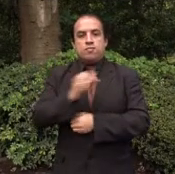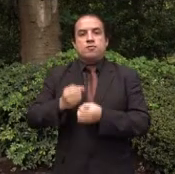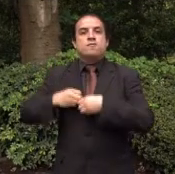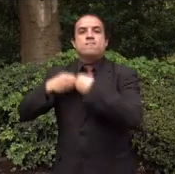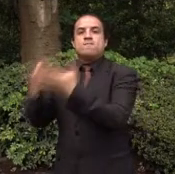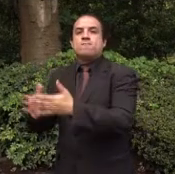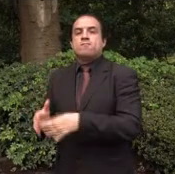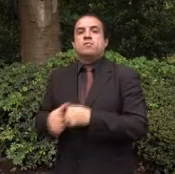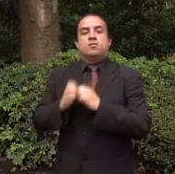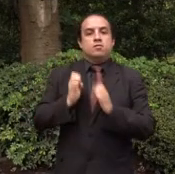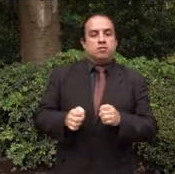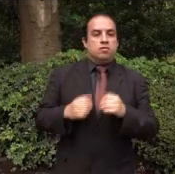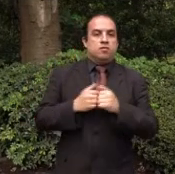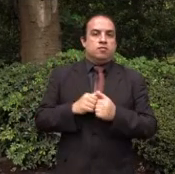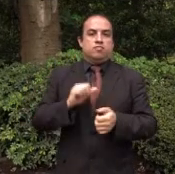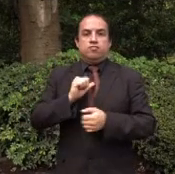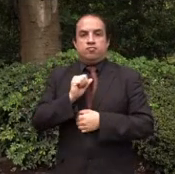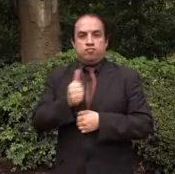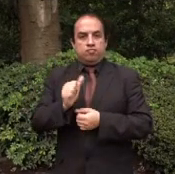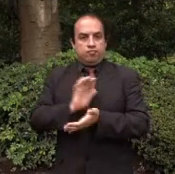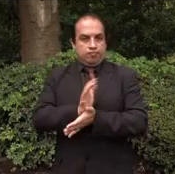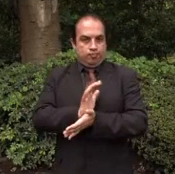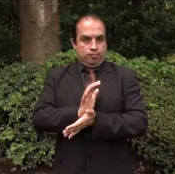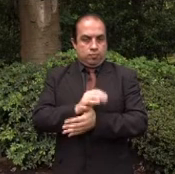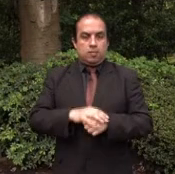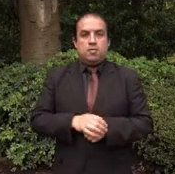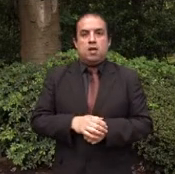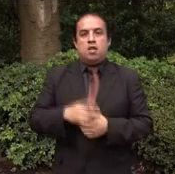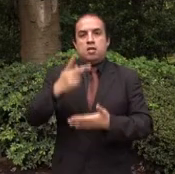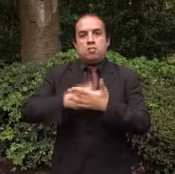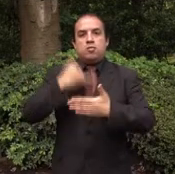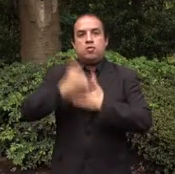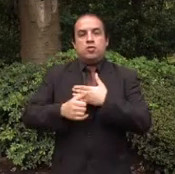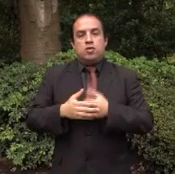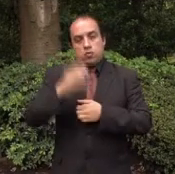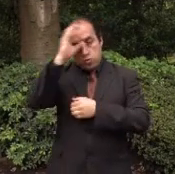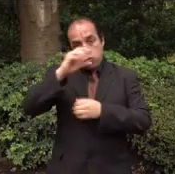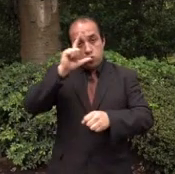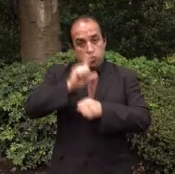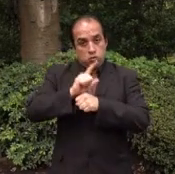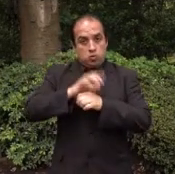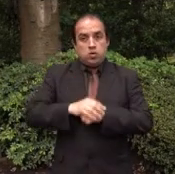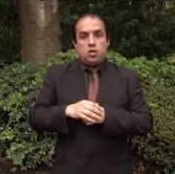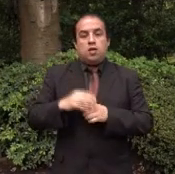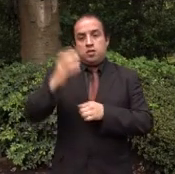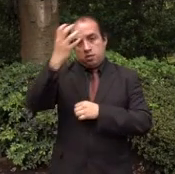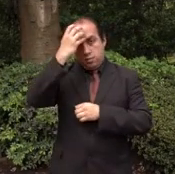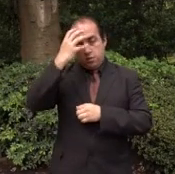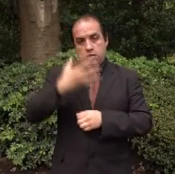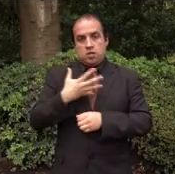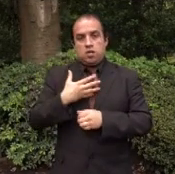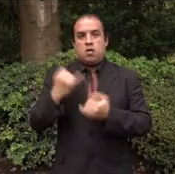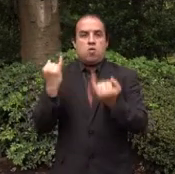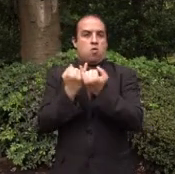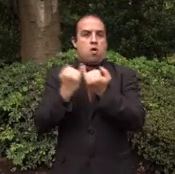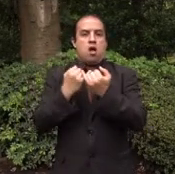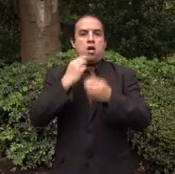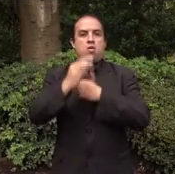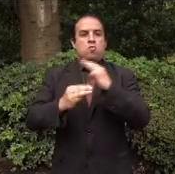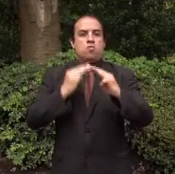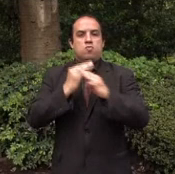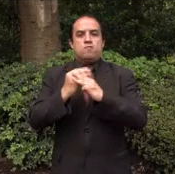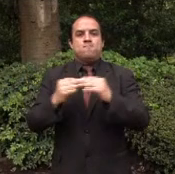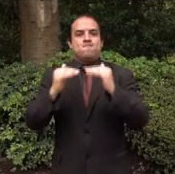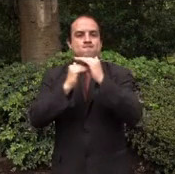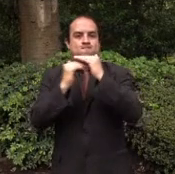política cultural. Con el Proyecto Cultural Chapultepec, nos ponemos a la vanguardia del mundo, apostando por un modelo de espacio